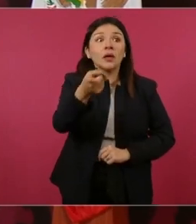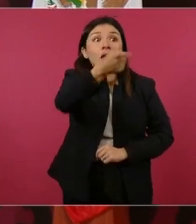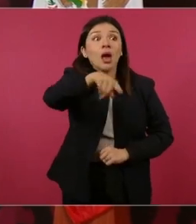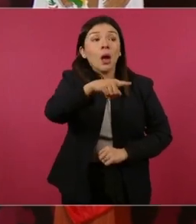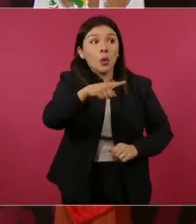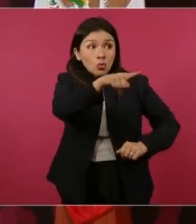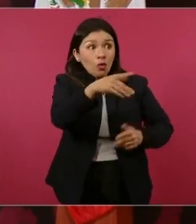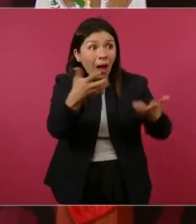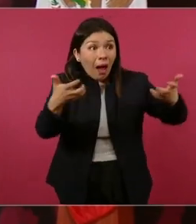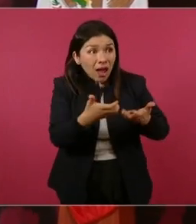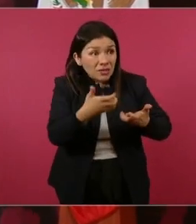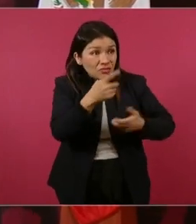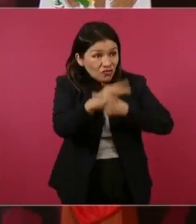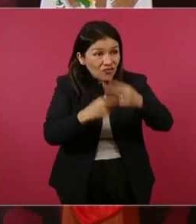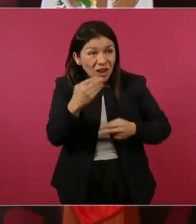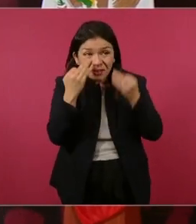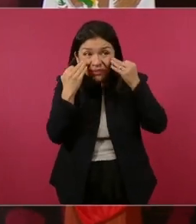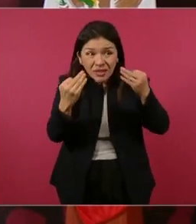que nos ayuden,